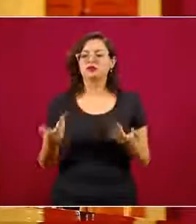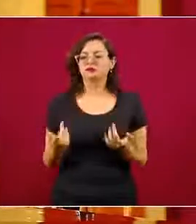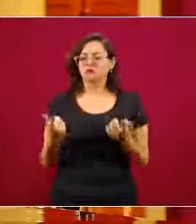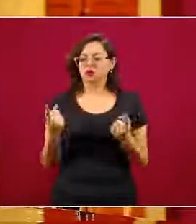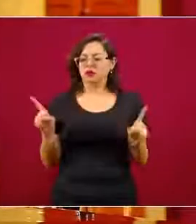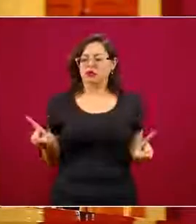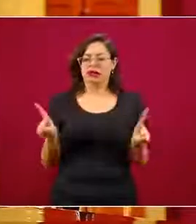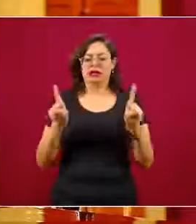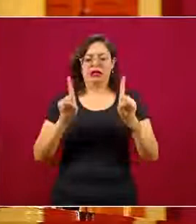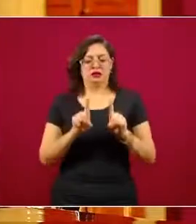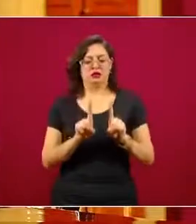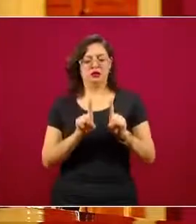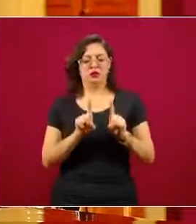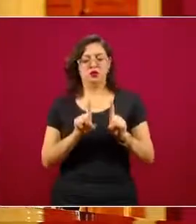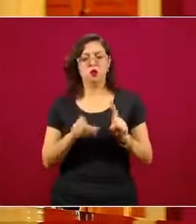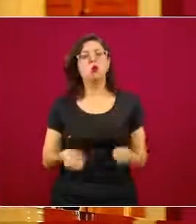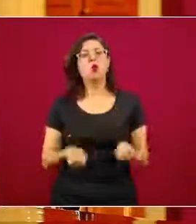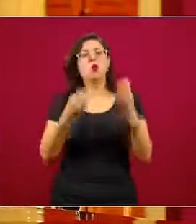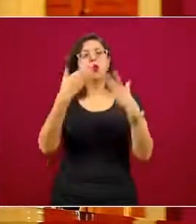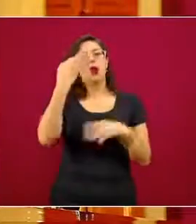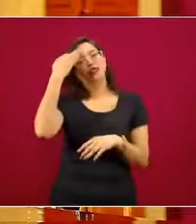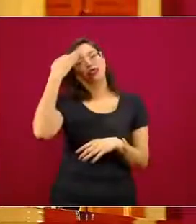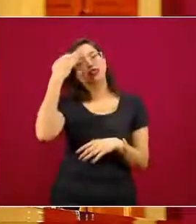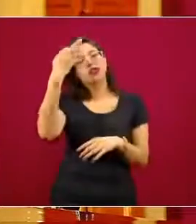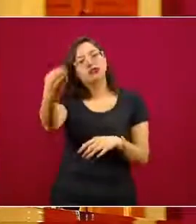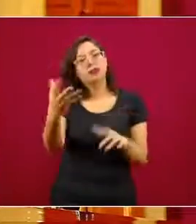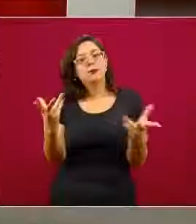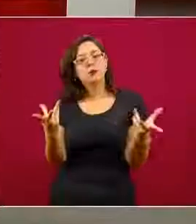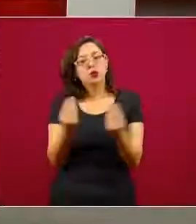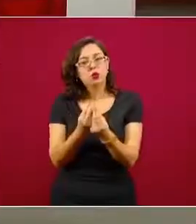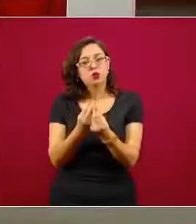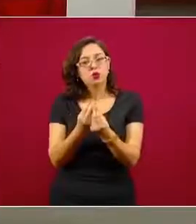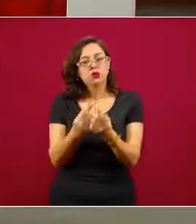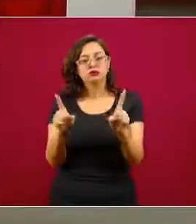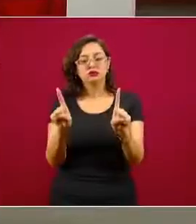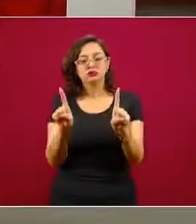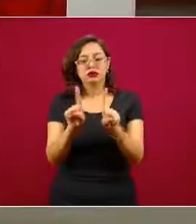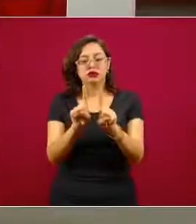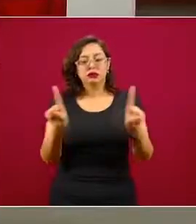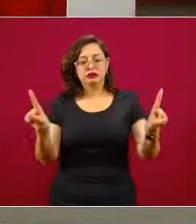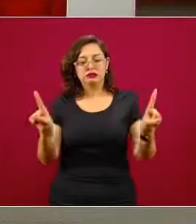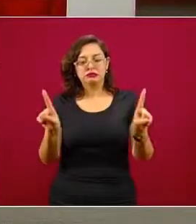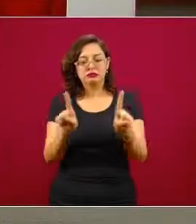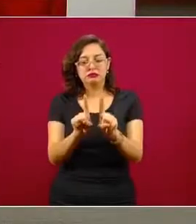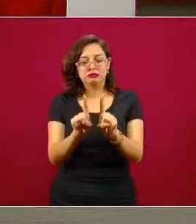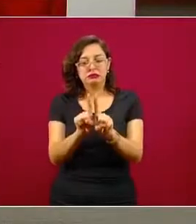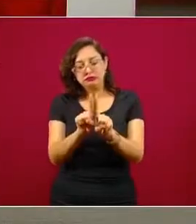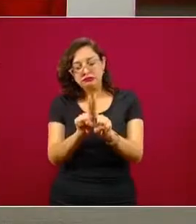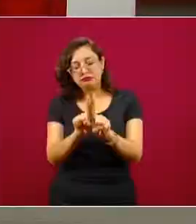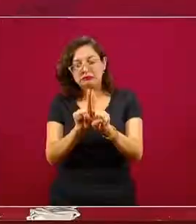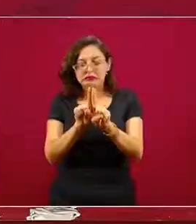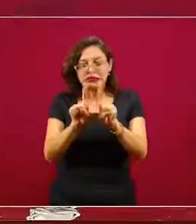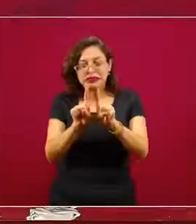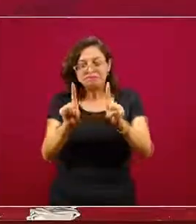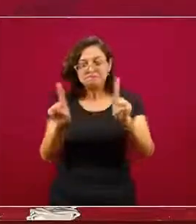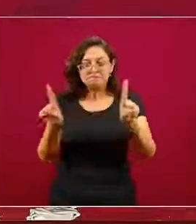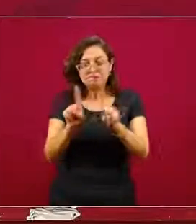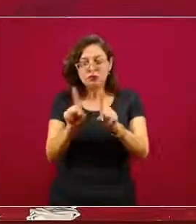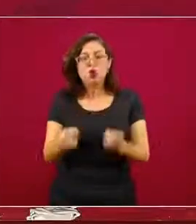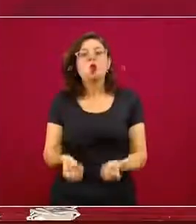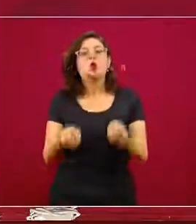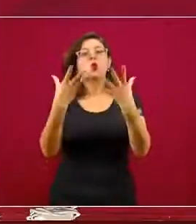cuánto tiempo duró el contacto o la proximidad, qué tan próxima fue físicamente y